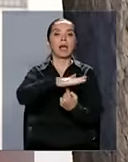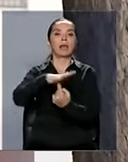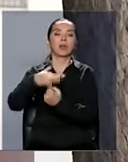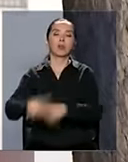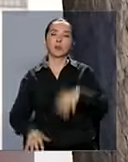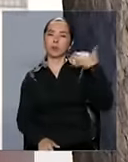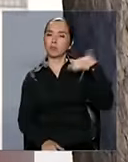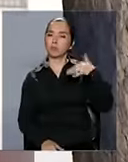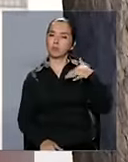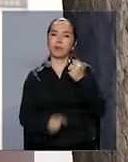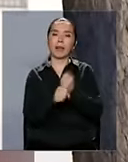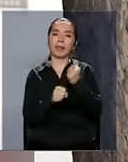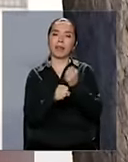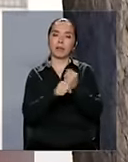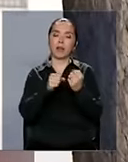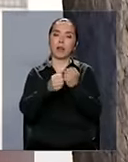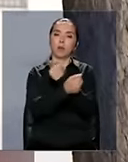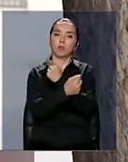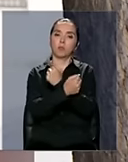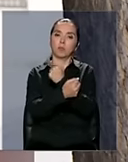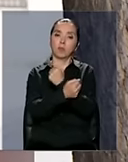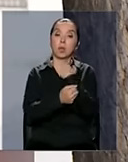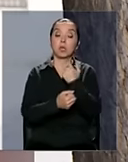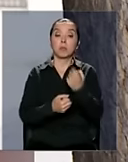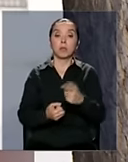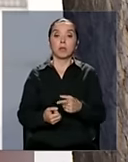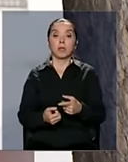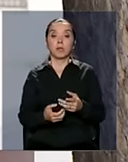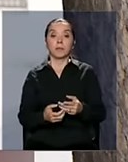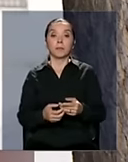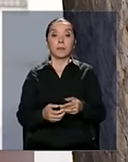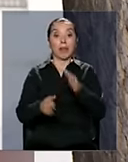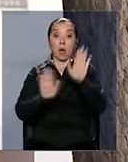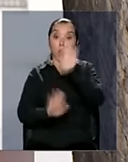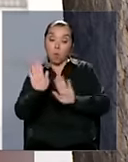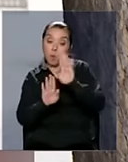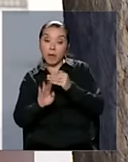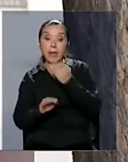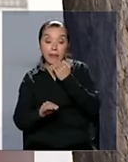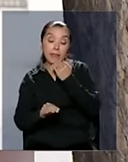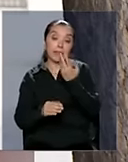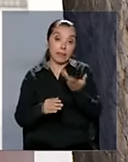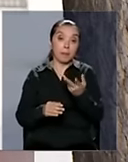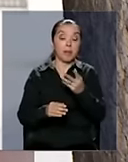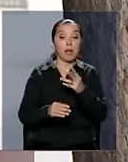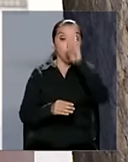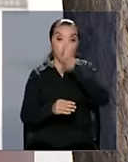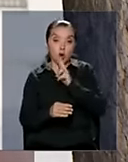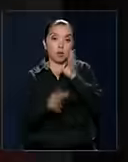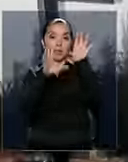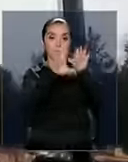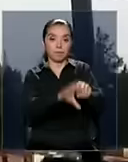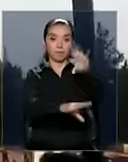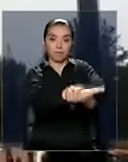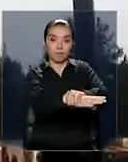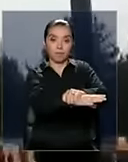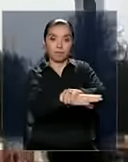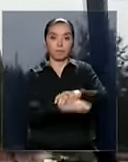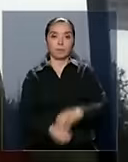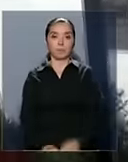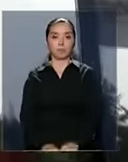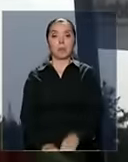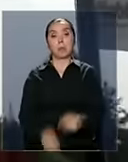vital para la función policial, en tanto los roles preventivos como también los roles de detención. Y es que el